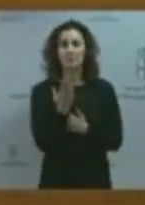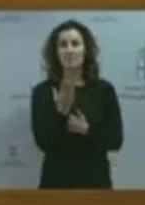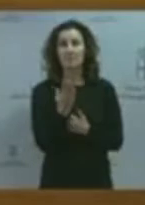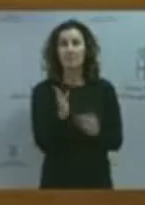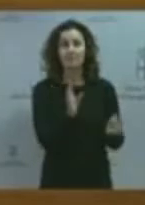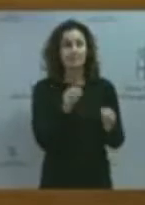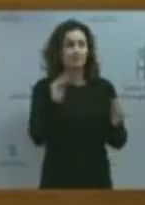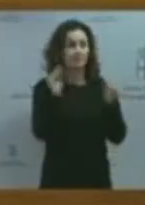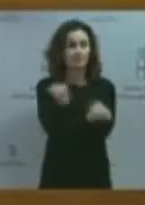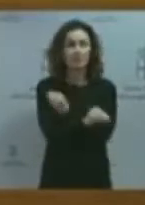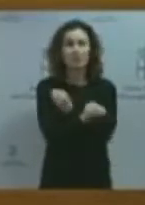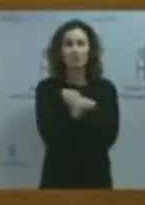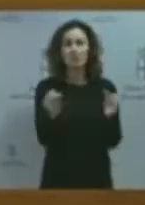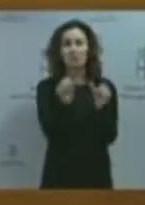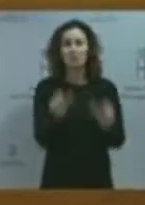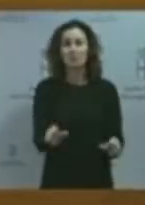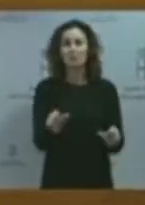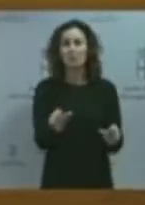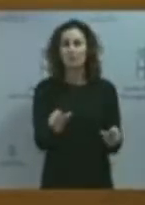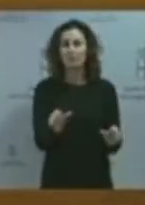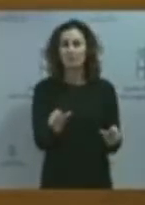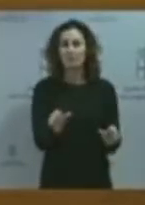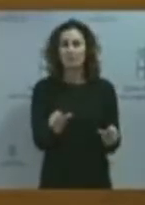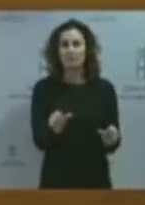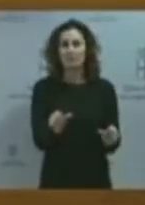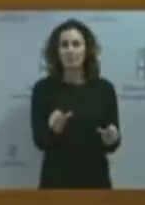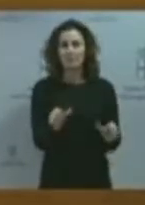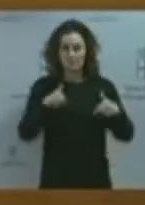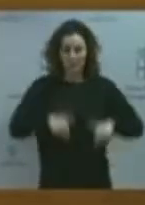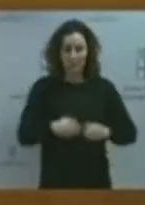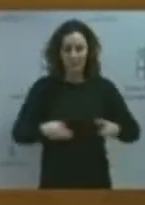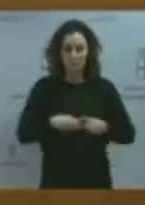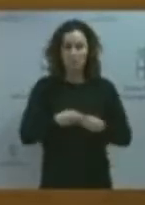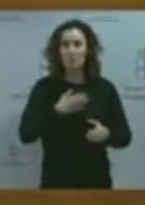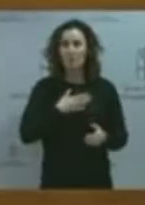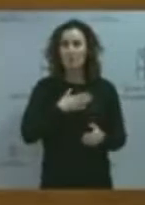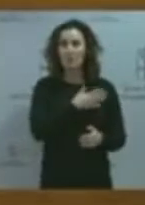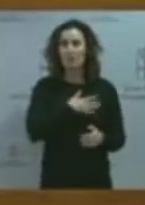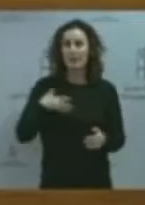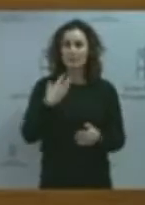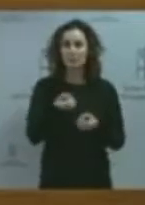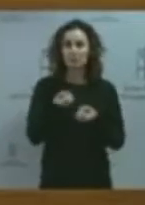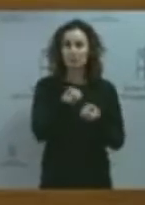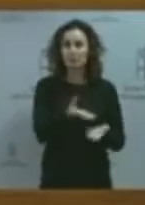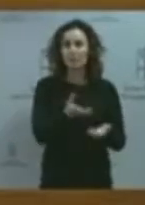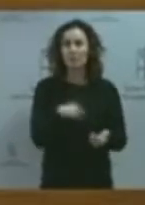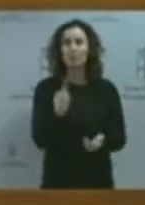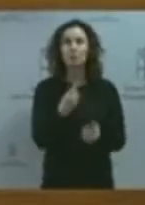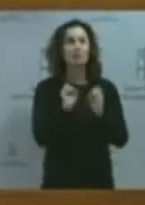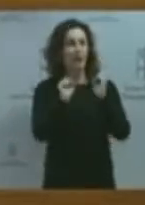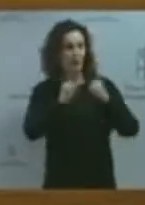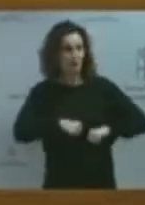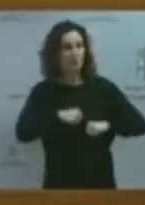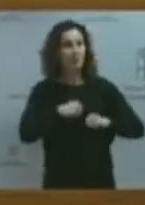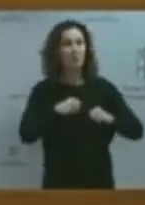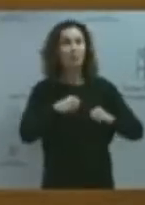a contar qué es lo que en este grupo parlamentario vamos a proponer, sí que estamos de acuerdo en el espíritu y nos parece que es fundamental que